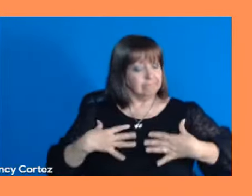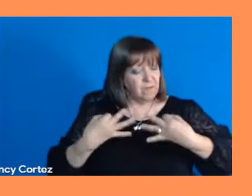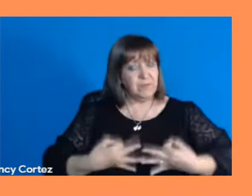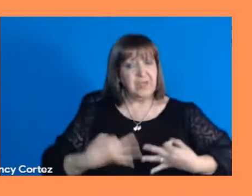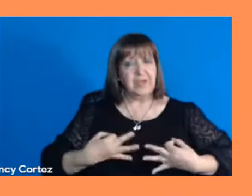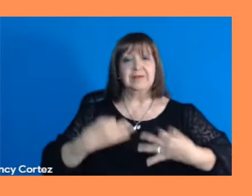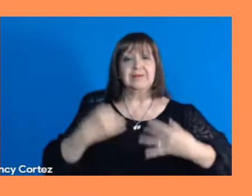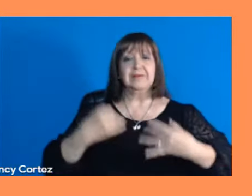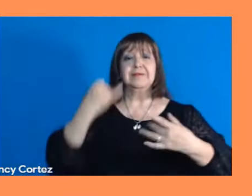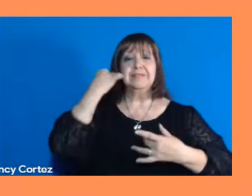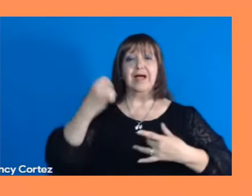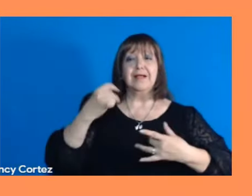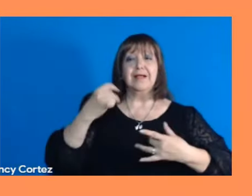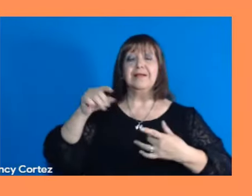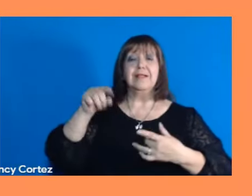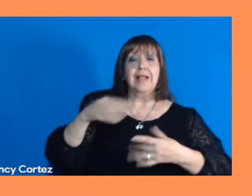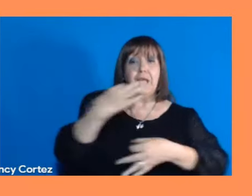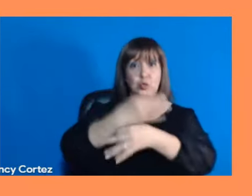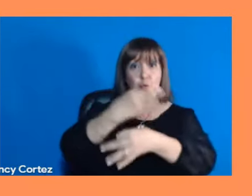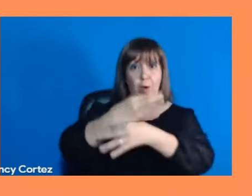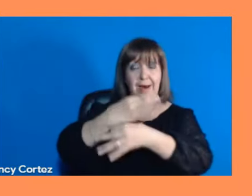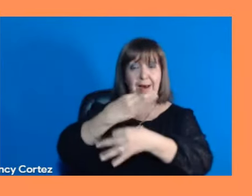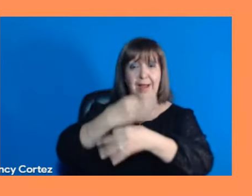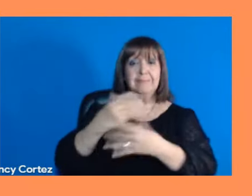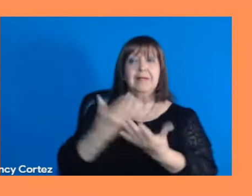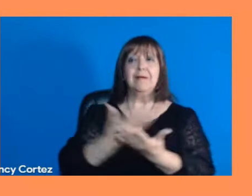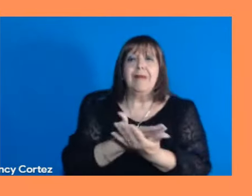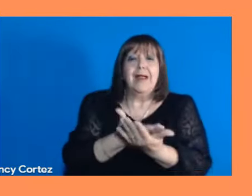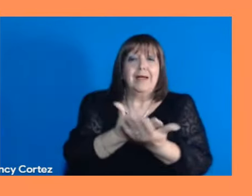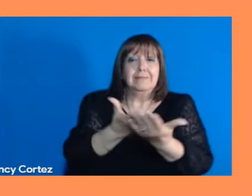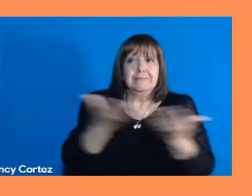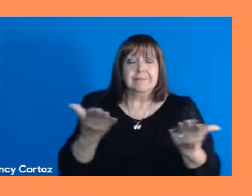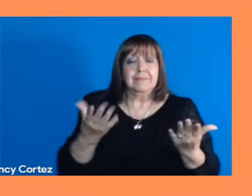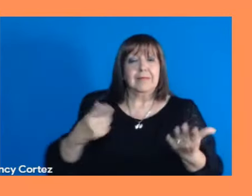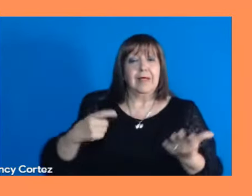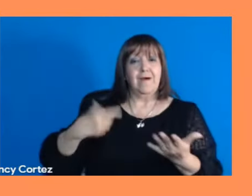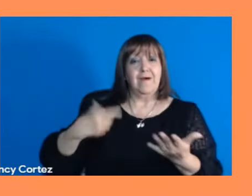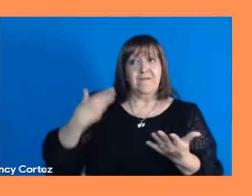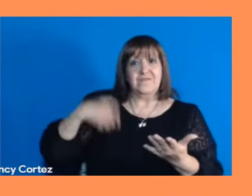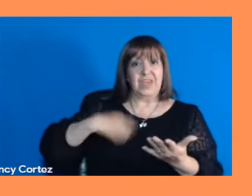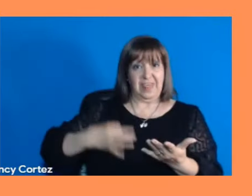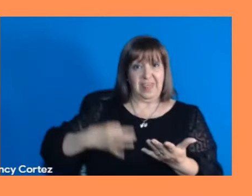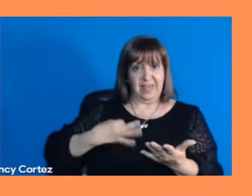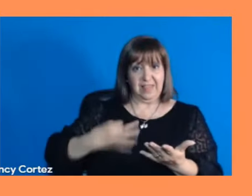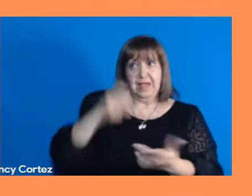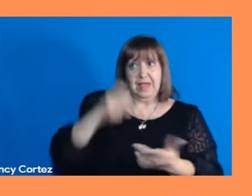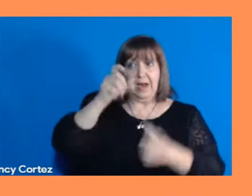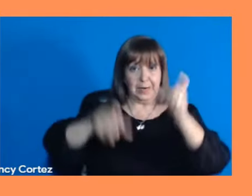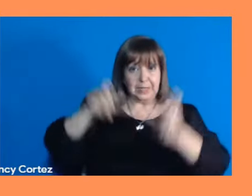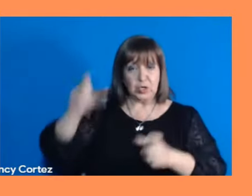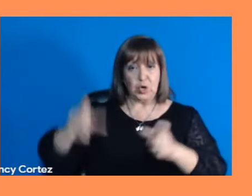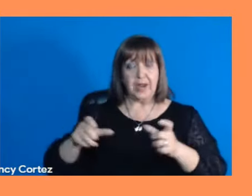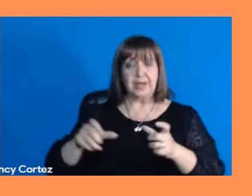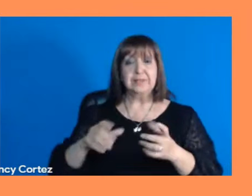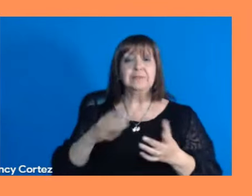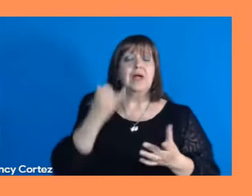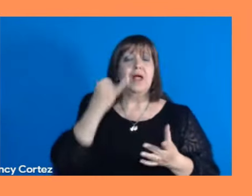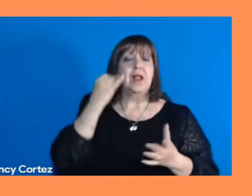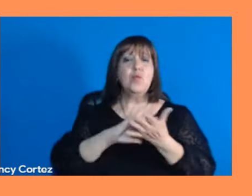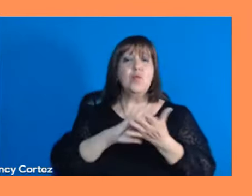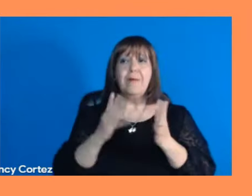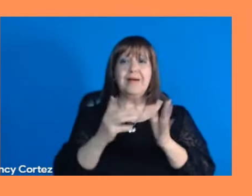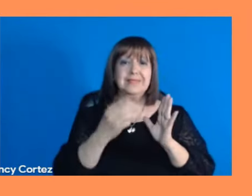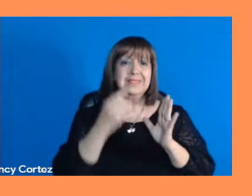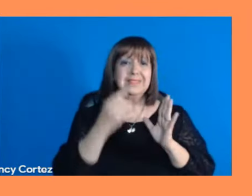humana. Las nuevas configuraciones de la organización institucional que la ESI procura